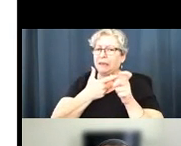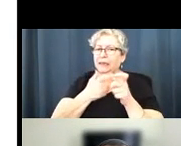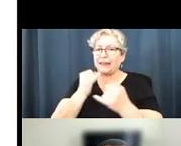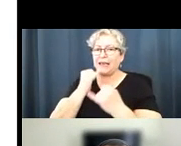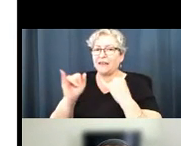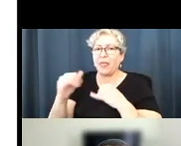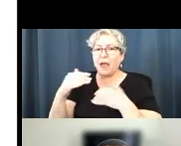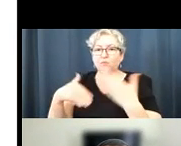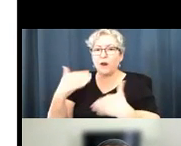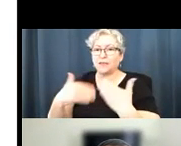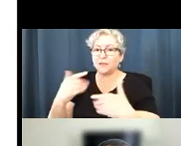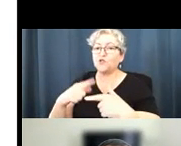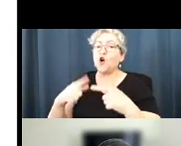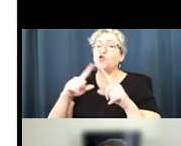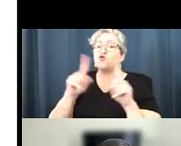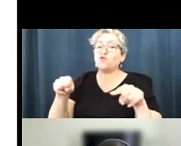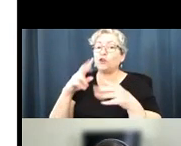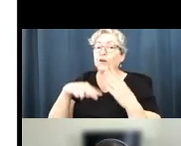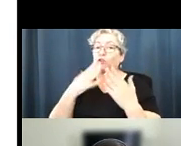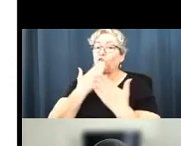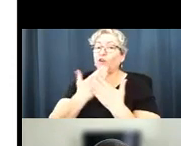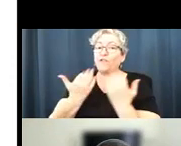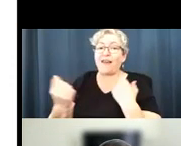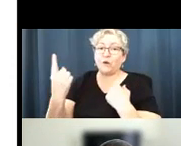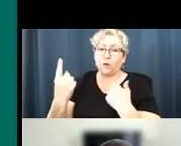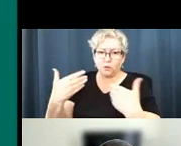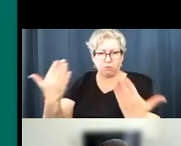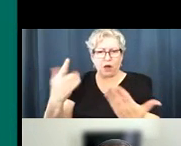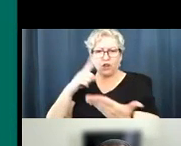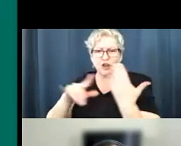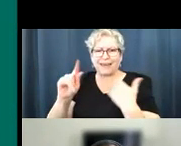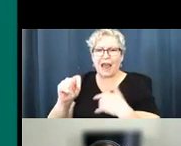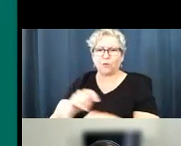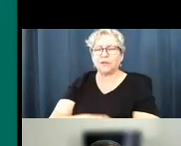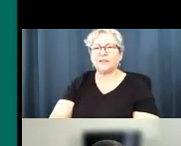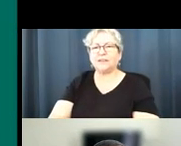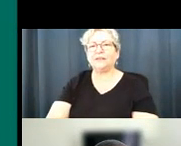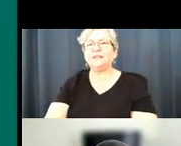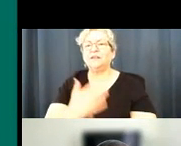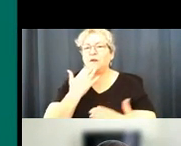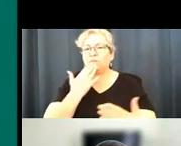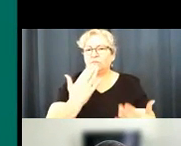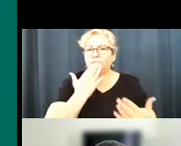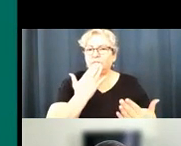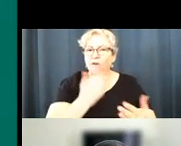Escuchar a todo lo que están diciendo, lo están usando en una alta velocidad. Estos son buenísimos los screen readers, así que chequenlo.